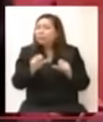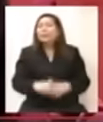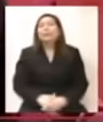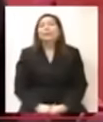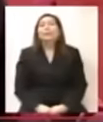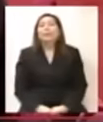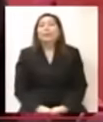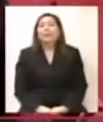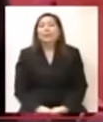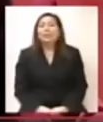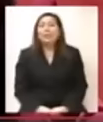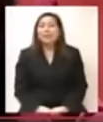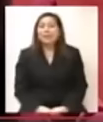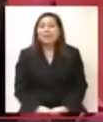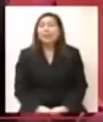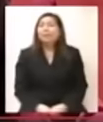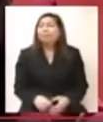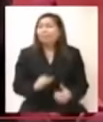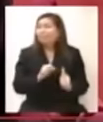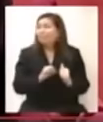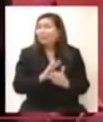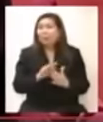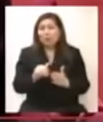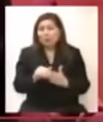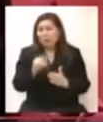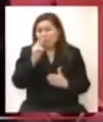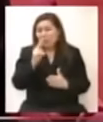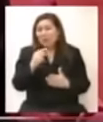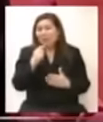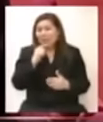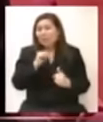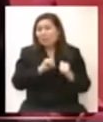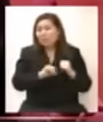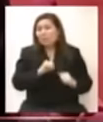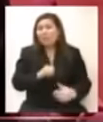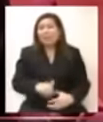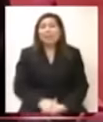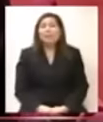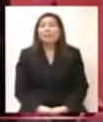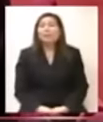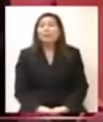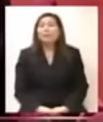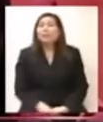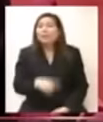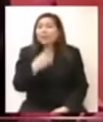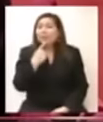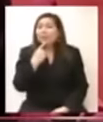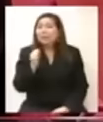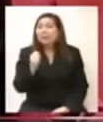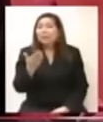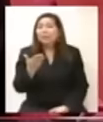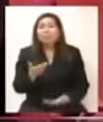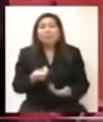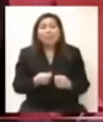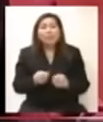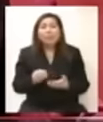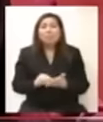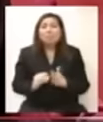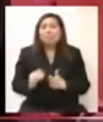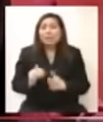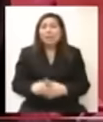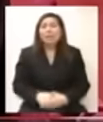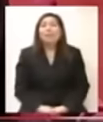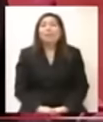las medicinas que es una cuestión que afecta a todos los peruanos indica Pues que ha habido se vende más